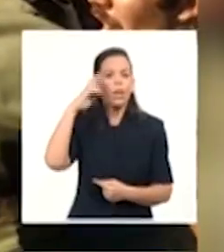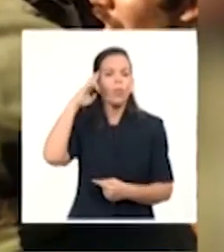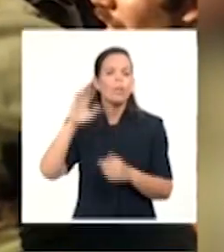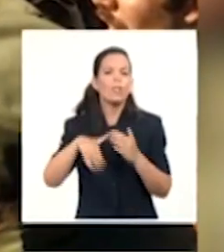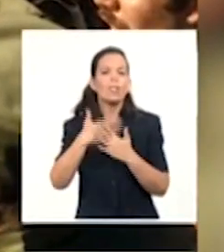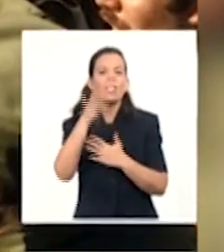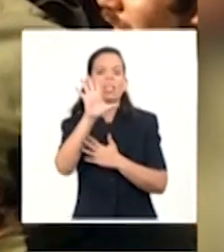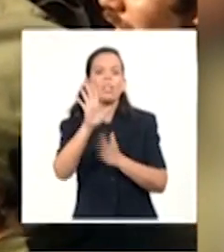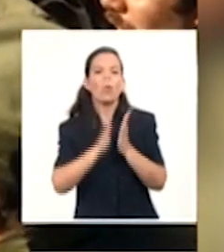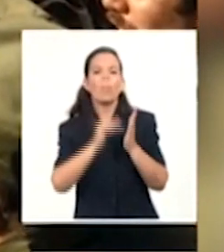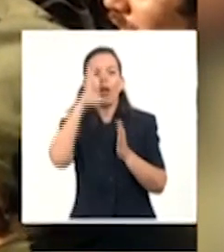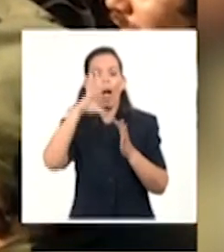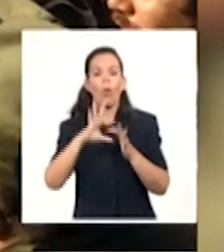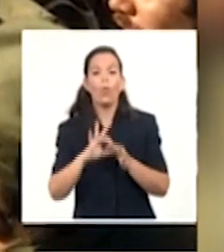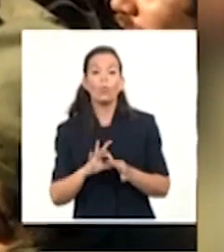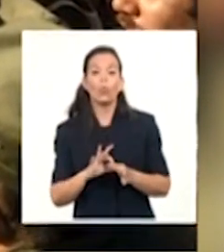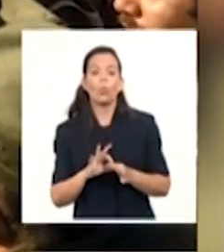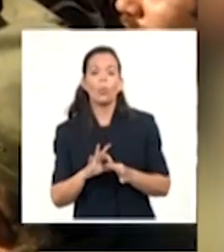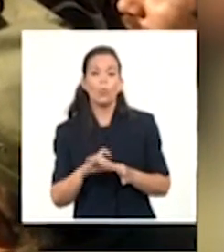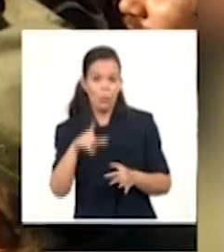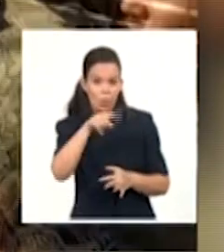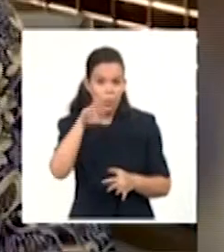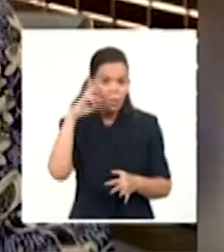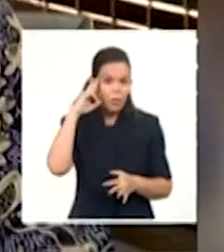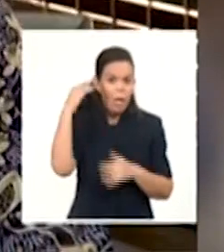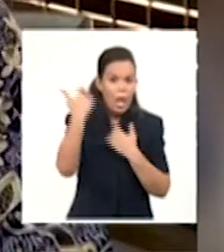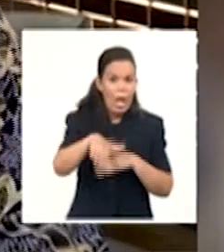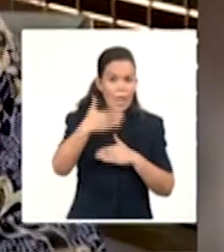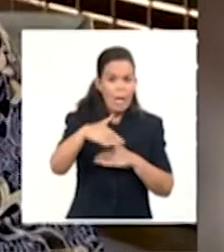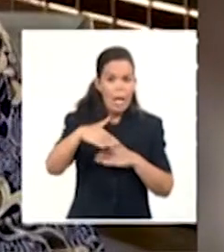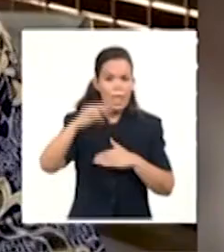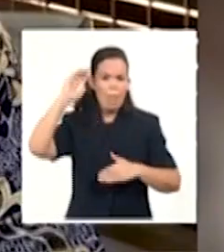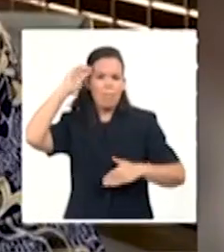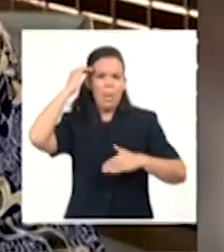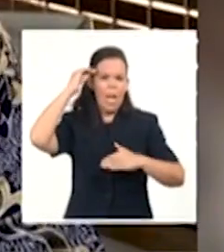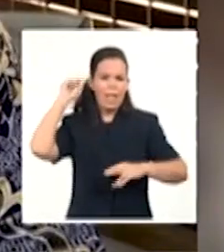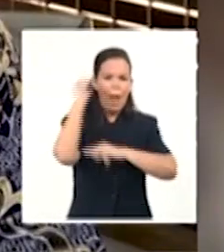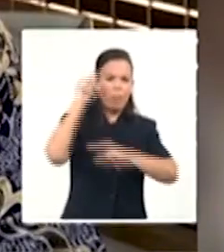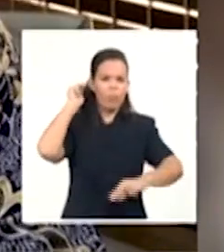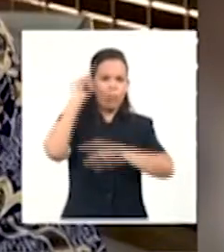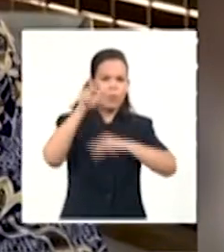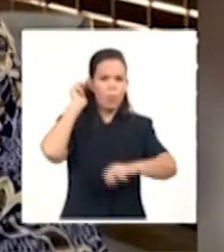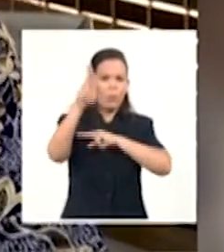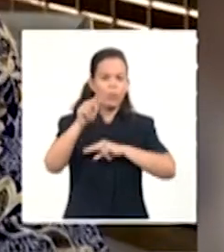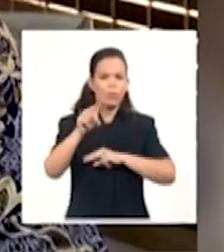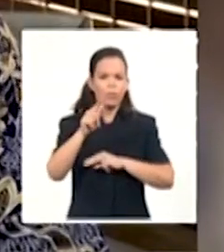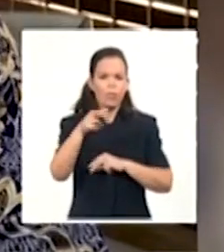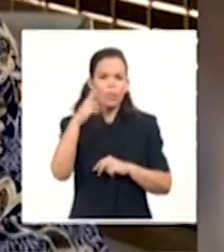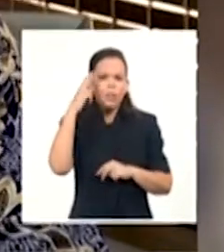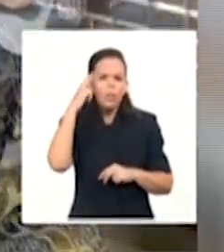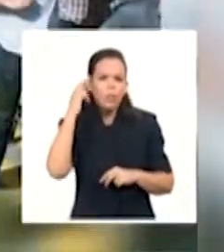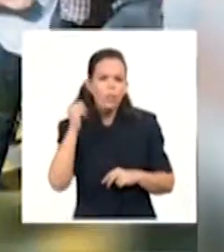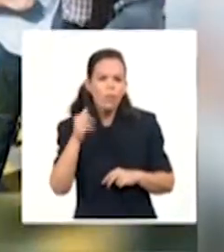agosto. Que estaban tirando piedras, y cuando el jefe llegó, no se tiró una piedra